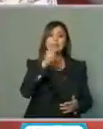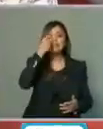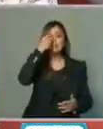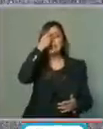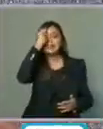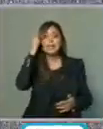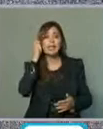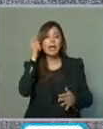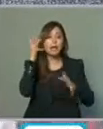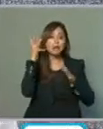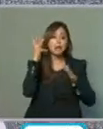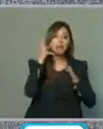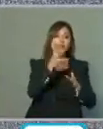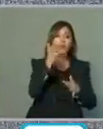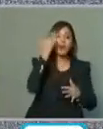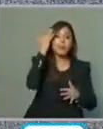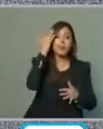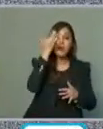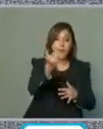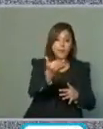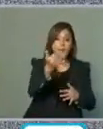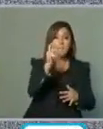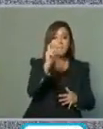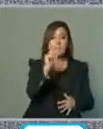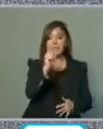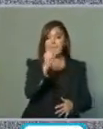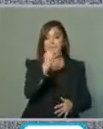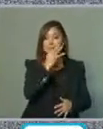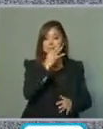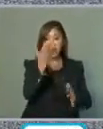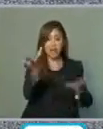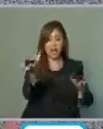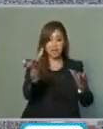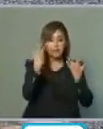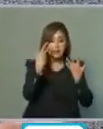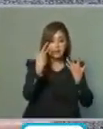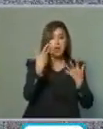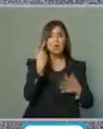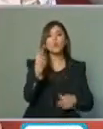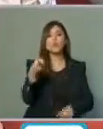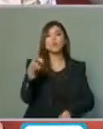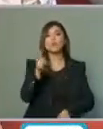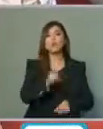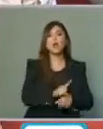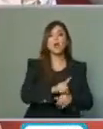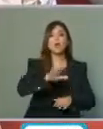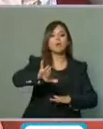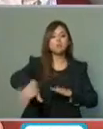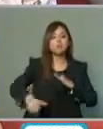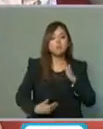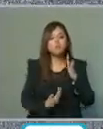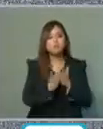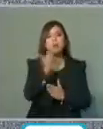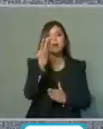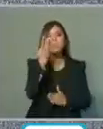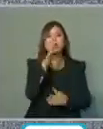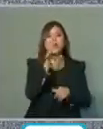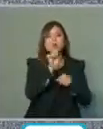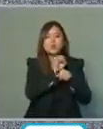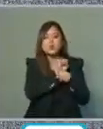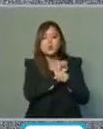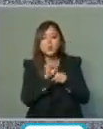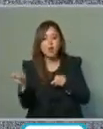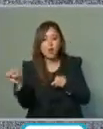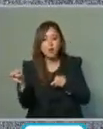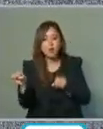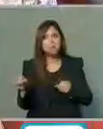a tener ahí, dependiendo, si la dejas 20 minutos, lo vas a tener durante el día. Y hasta el día siguiente se va a ver una ligera sombra, Ok. Ah,